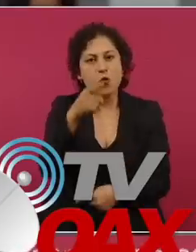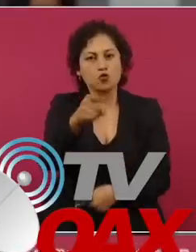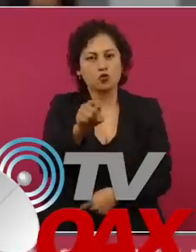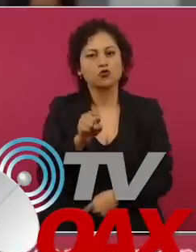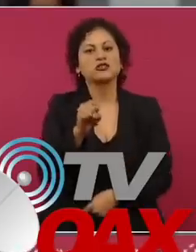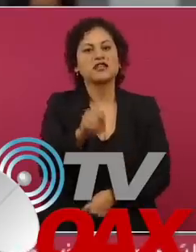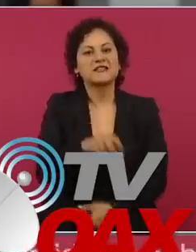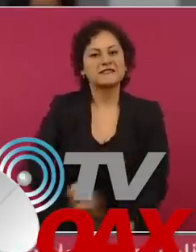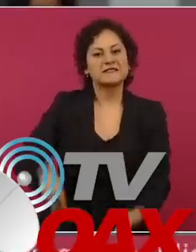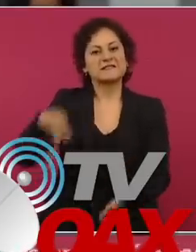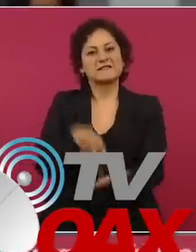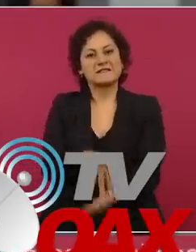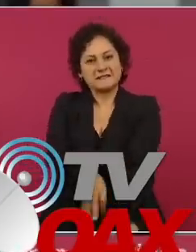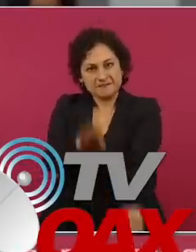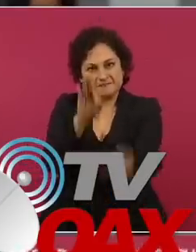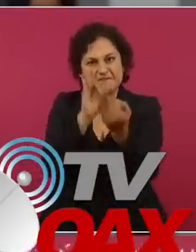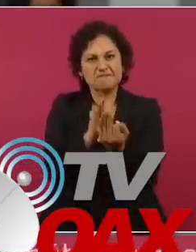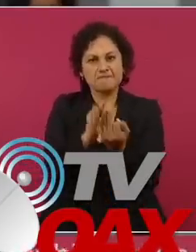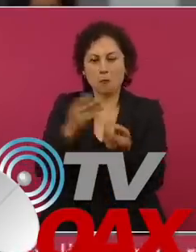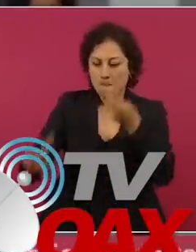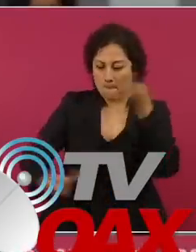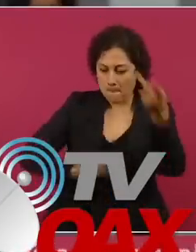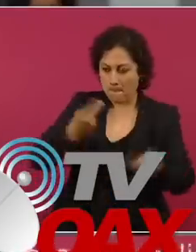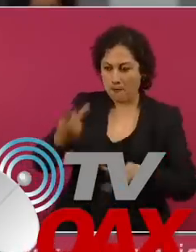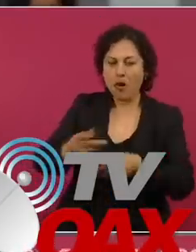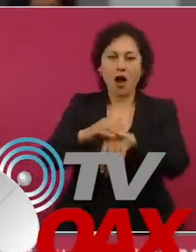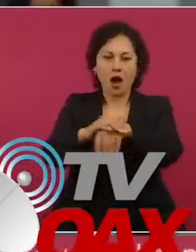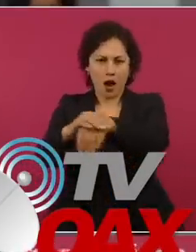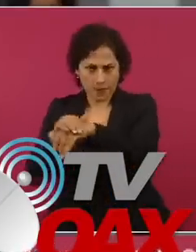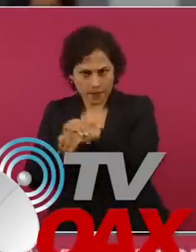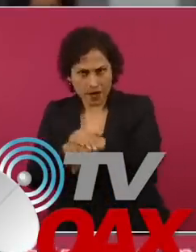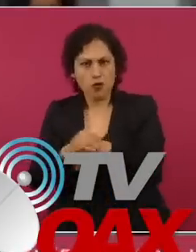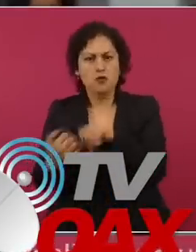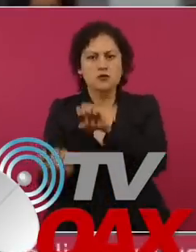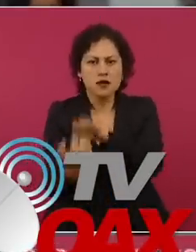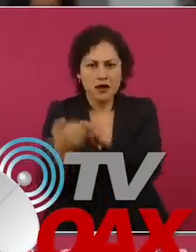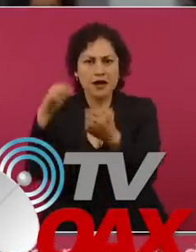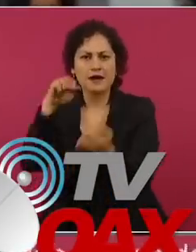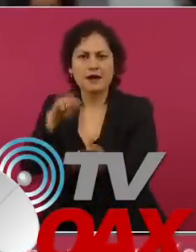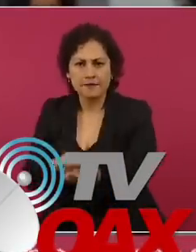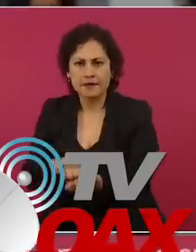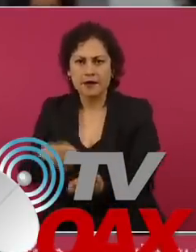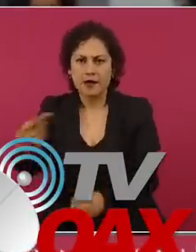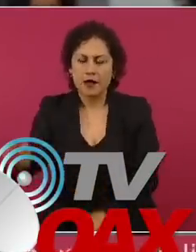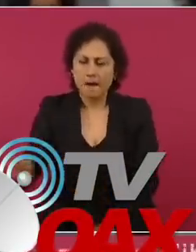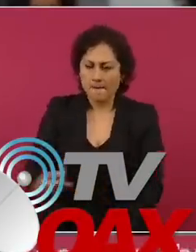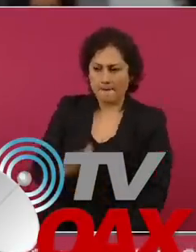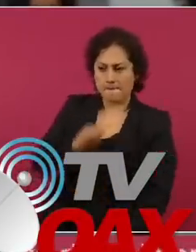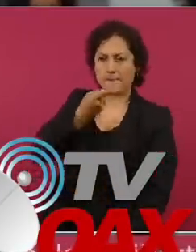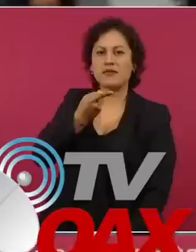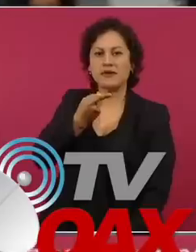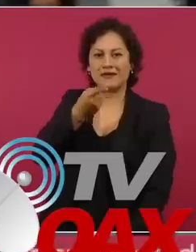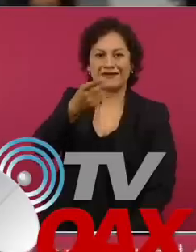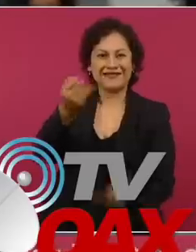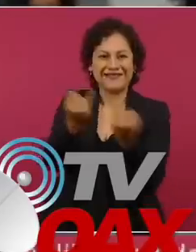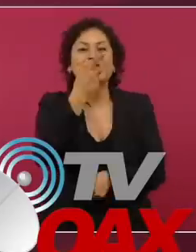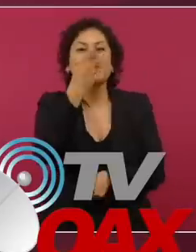la pregunta que viene como la pelota difícil en el deporte que a usted le